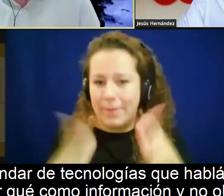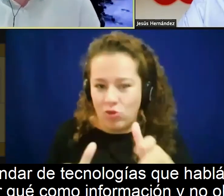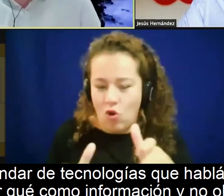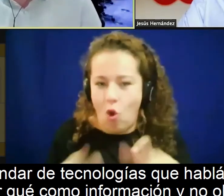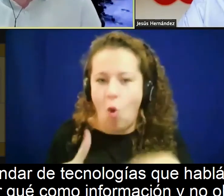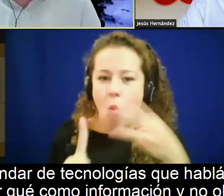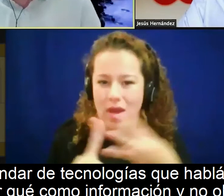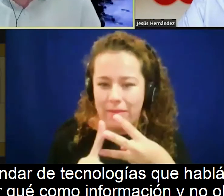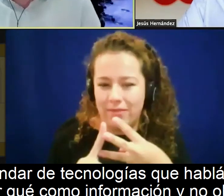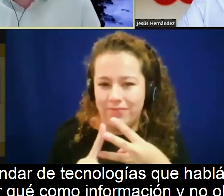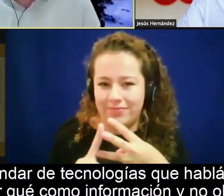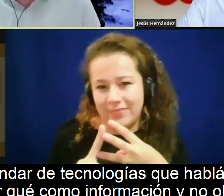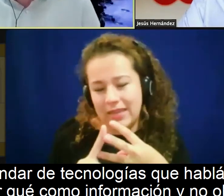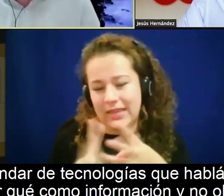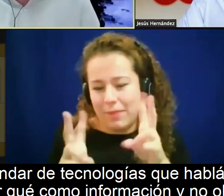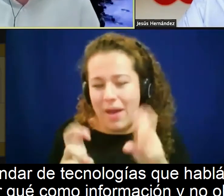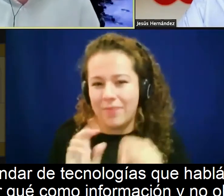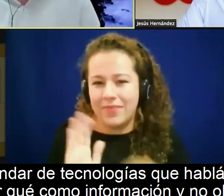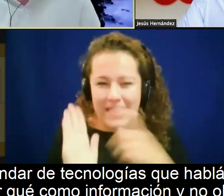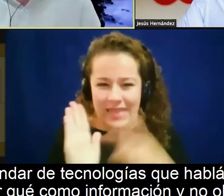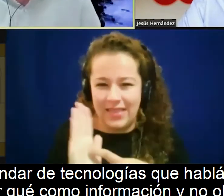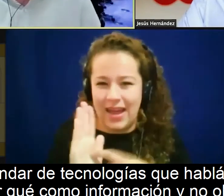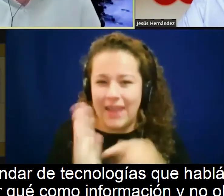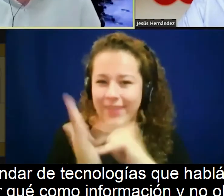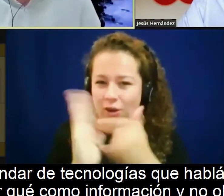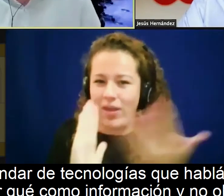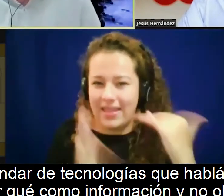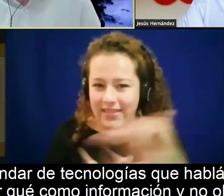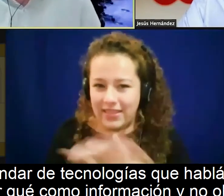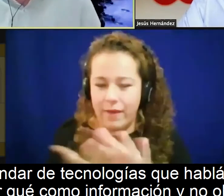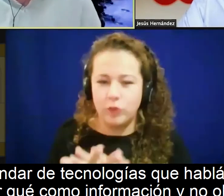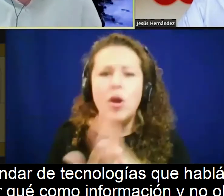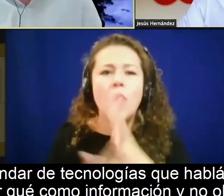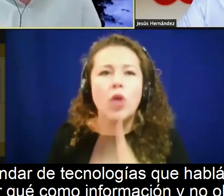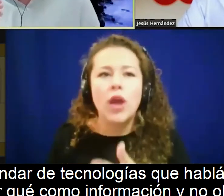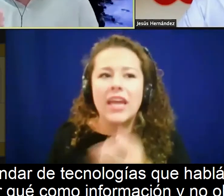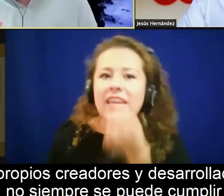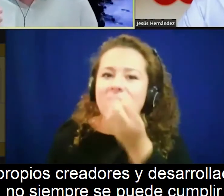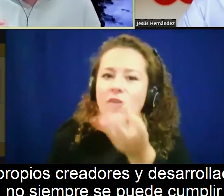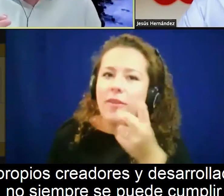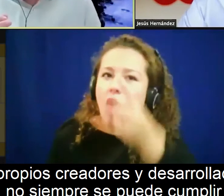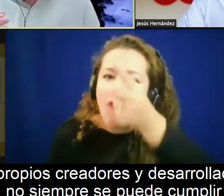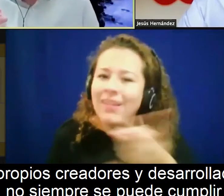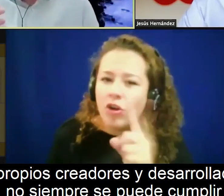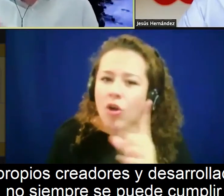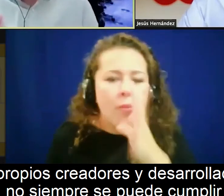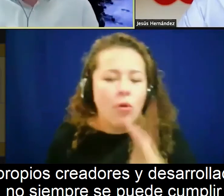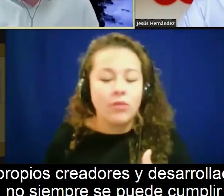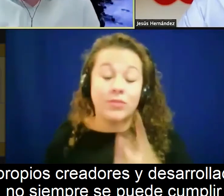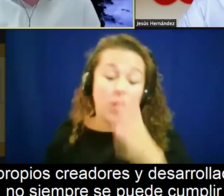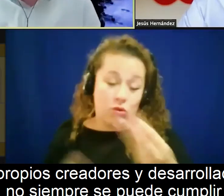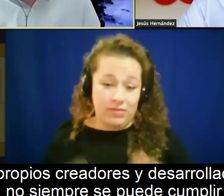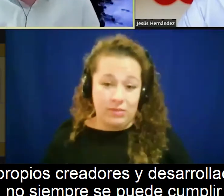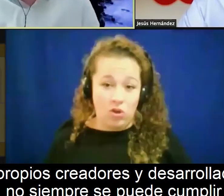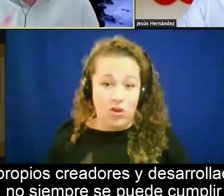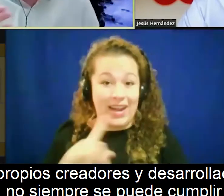de tecnologías que hablábamos antes. ¿Por qué como información y no obligatoria? Porque los propios